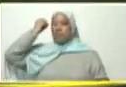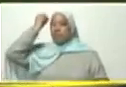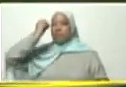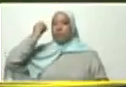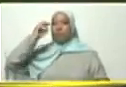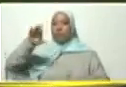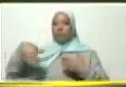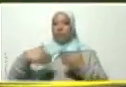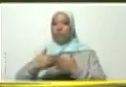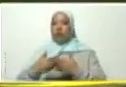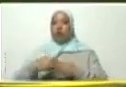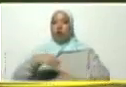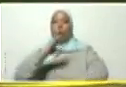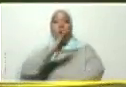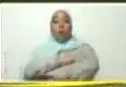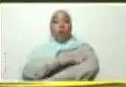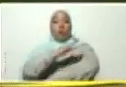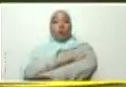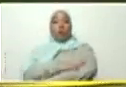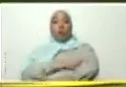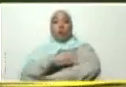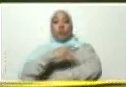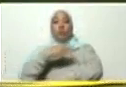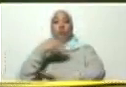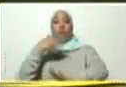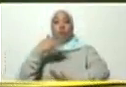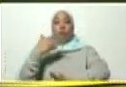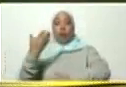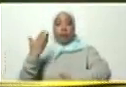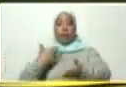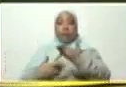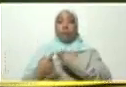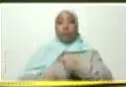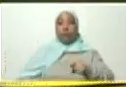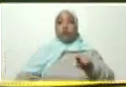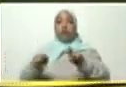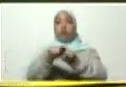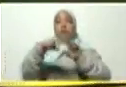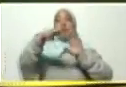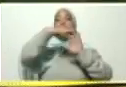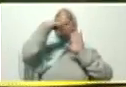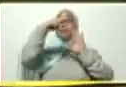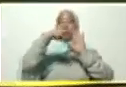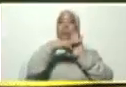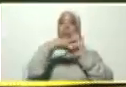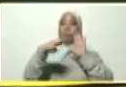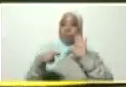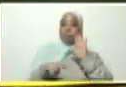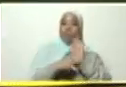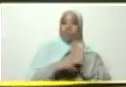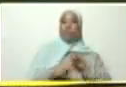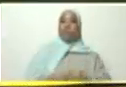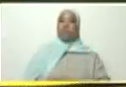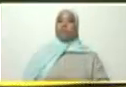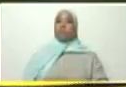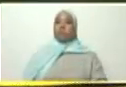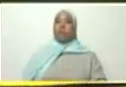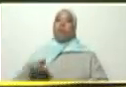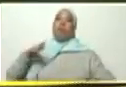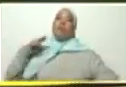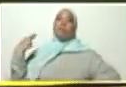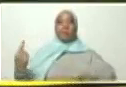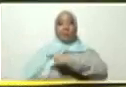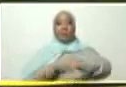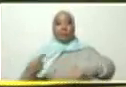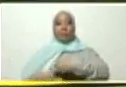y actuemos de acuerdo a los valores a los principios a las ideas de esta Revolución